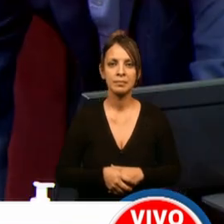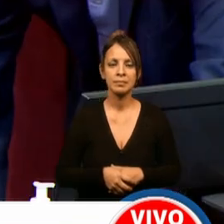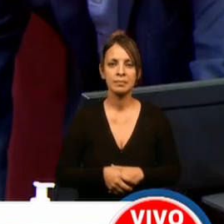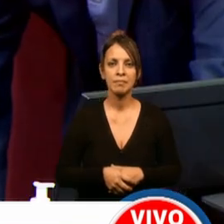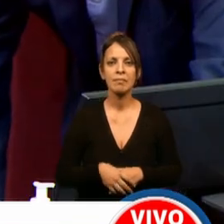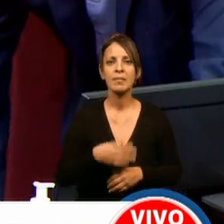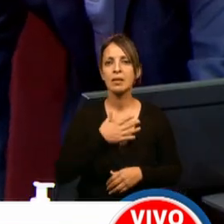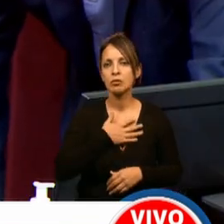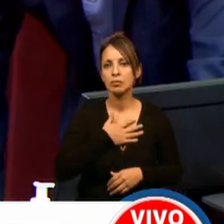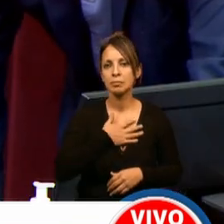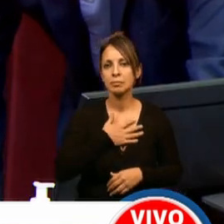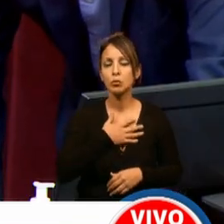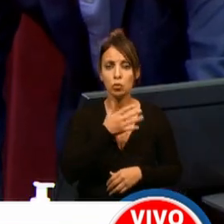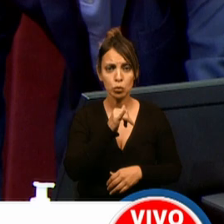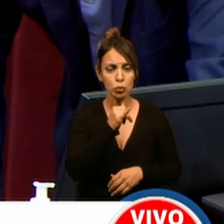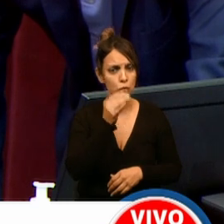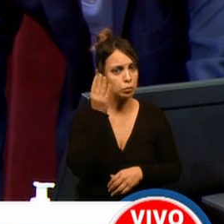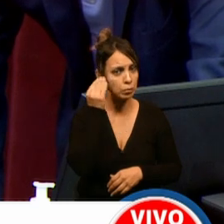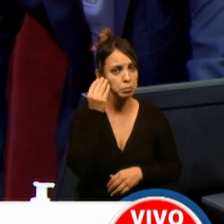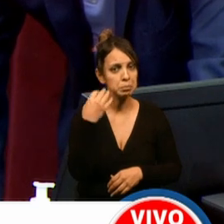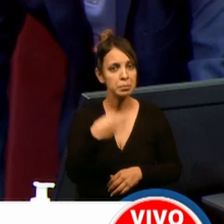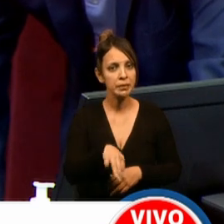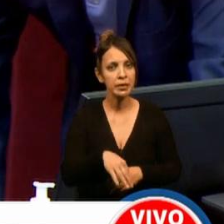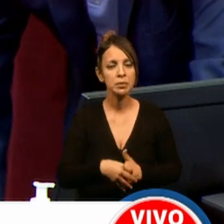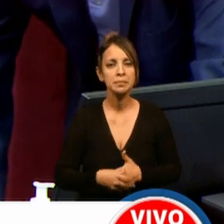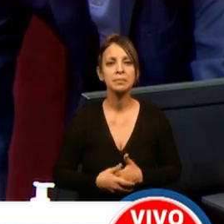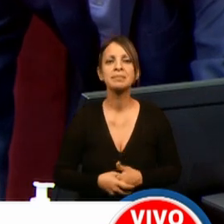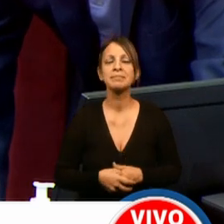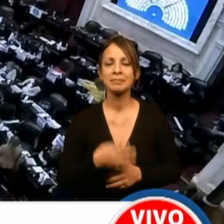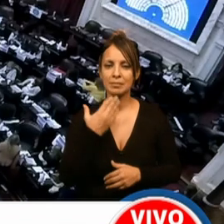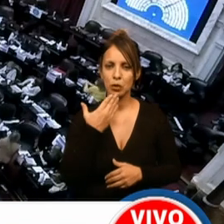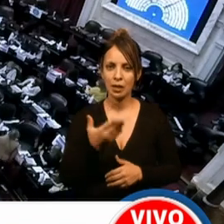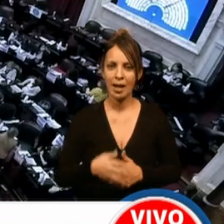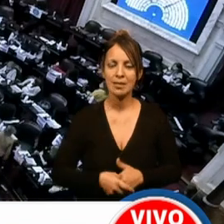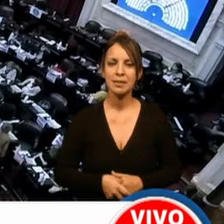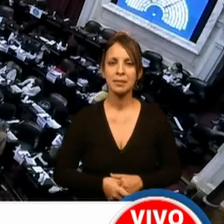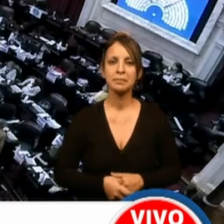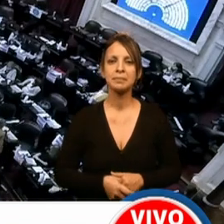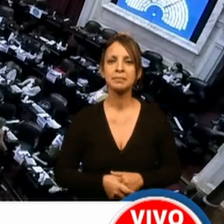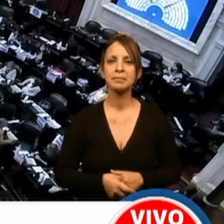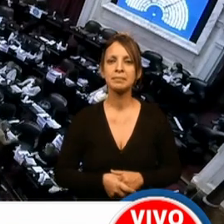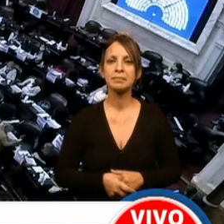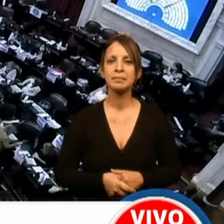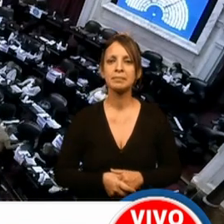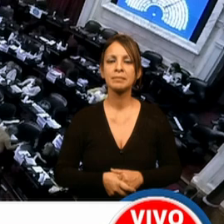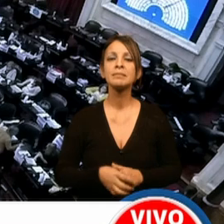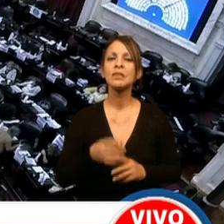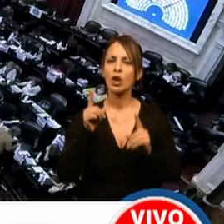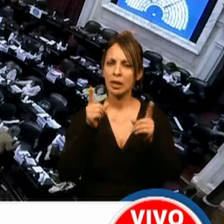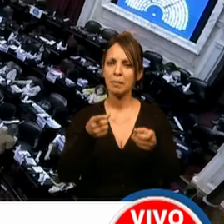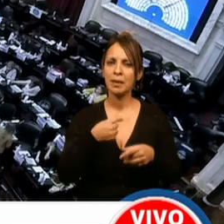yo perfectamente lo escuchamos muchas gracias yo también quiero